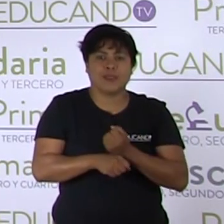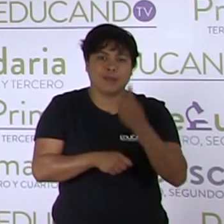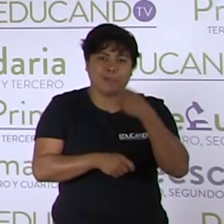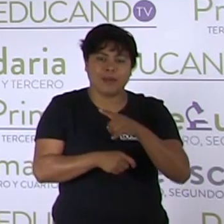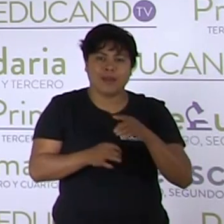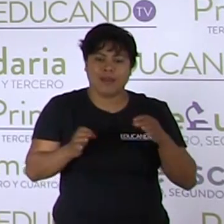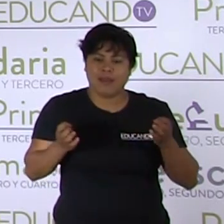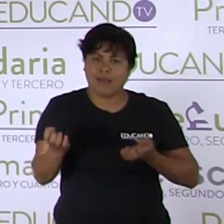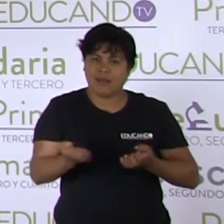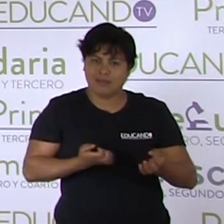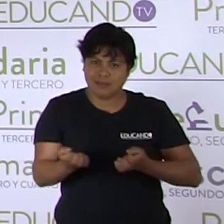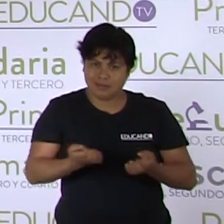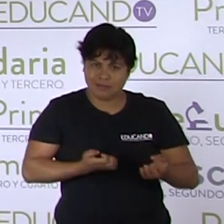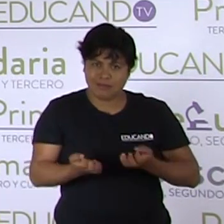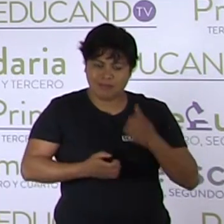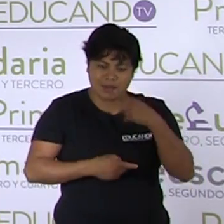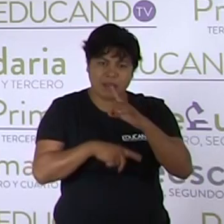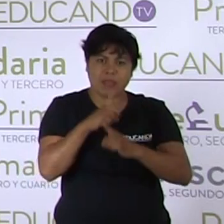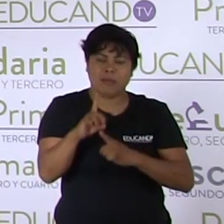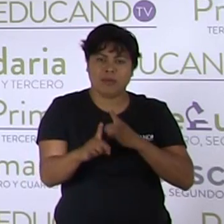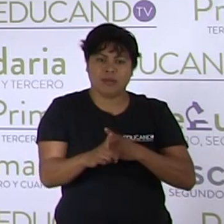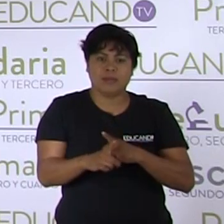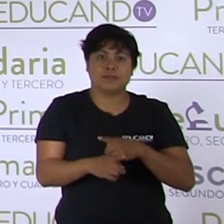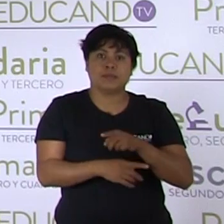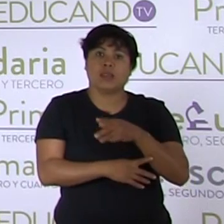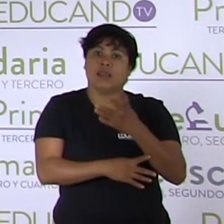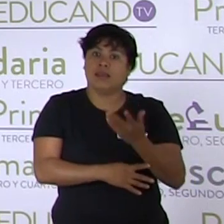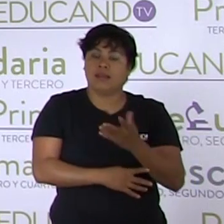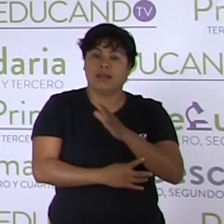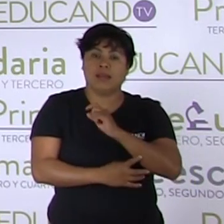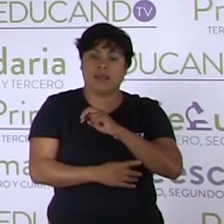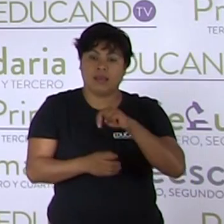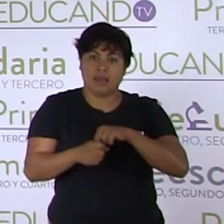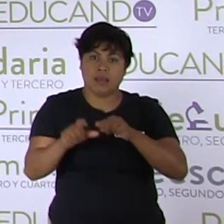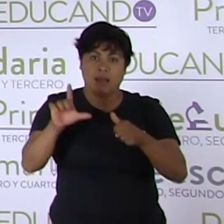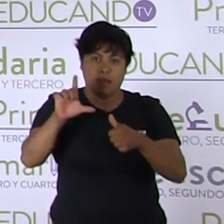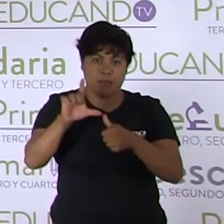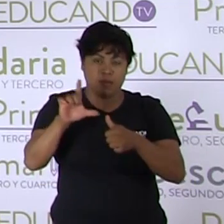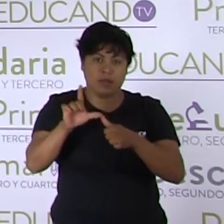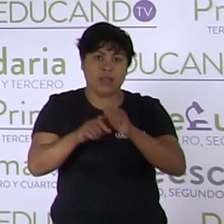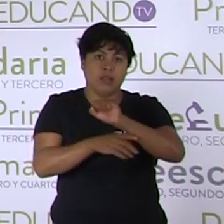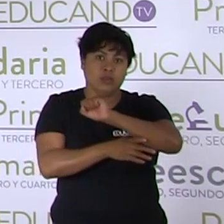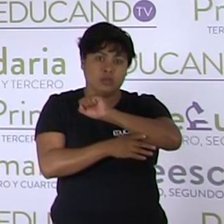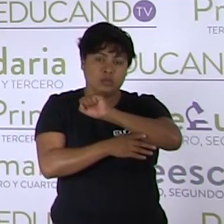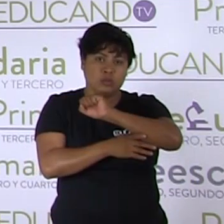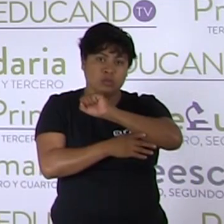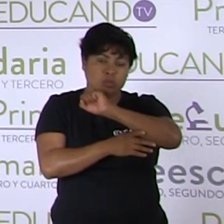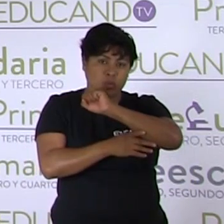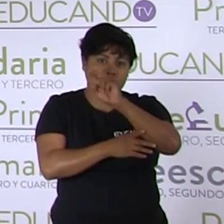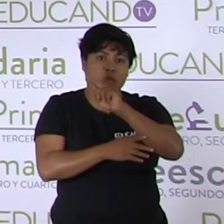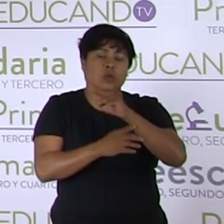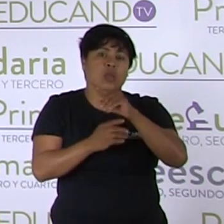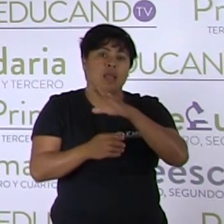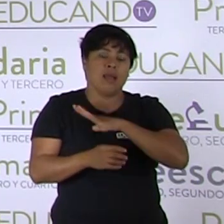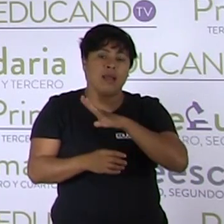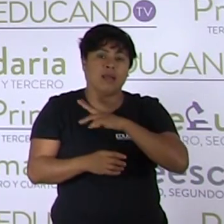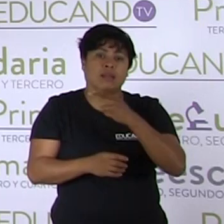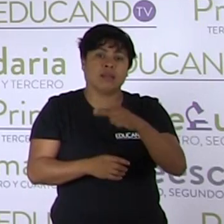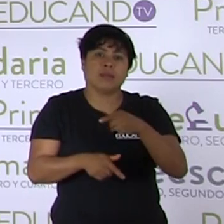empleamos para hacer deporte. Mientras en América del Sur, en España, pues le van a